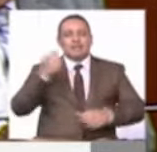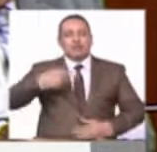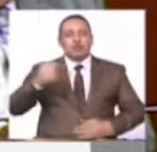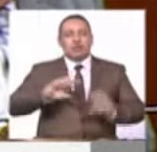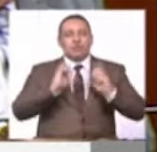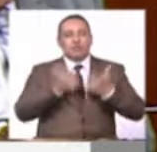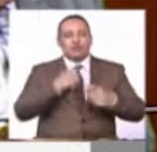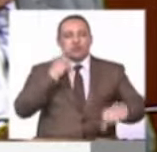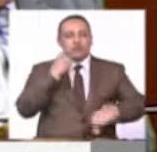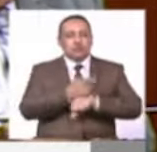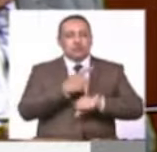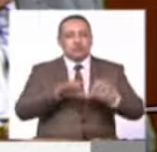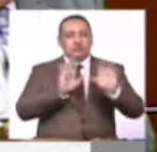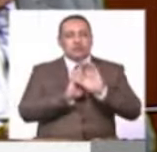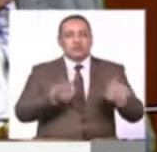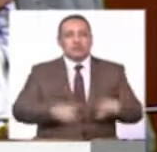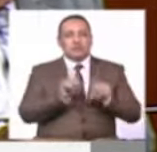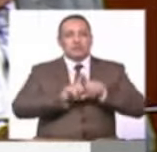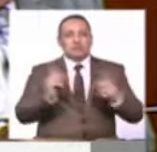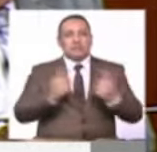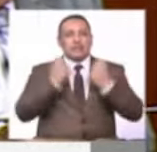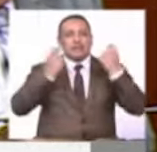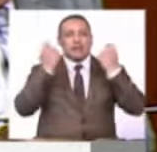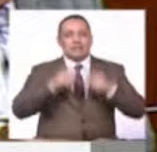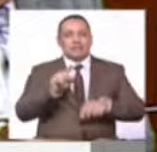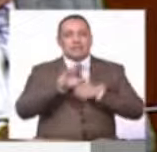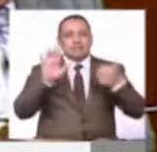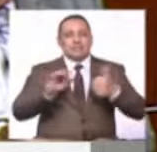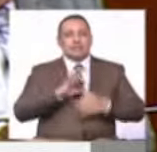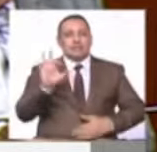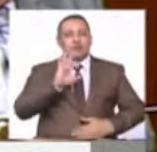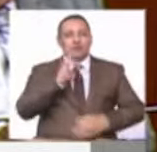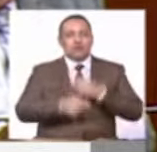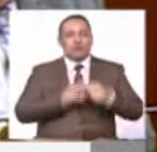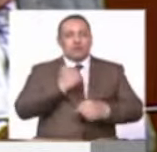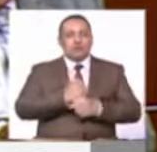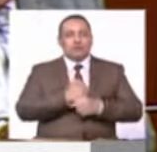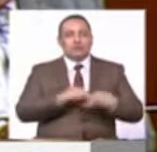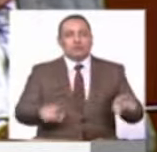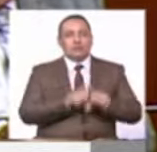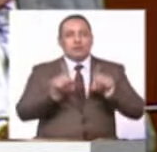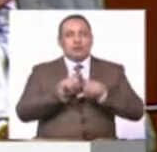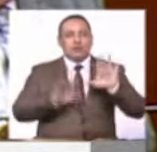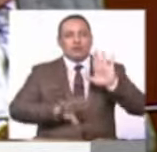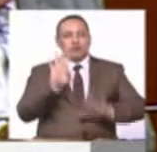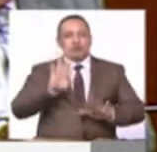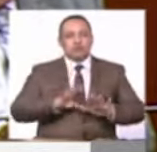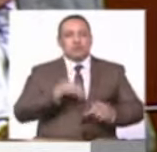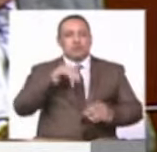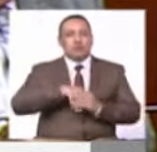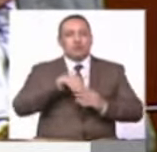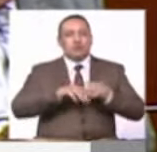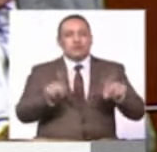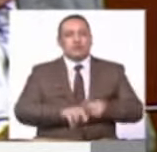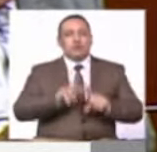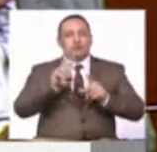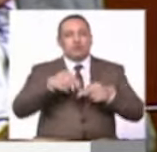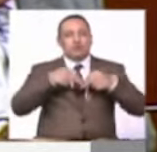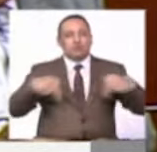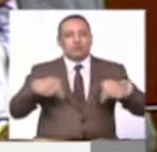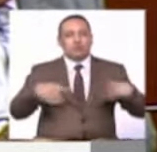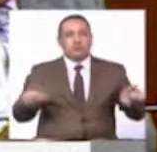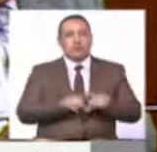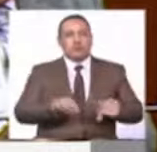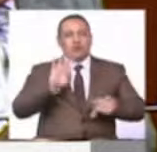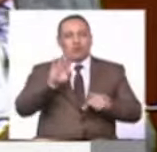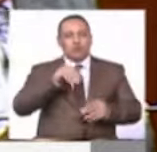acusaciones constitucionales celebrada el día 16 de febrero del presente año con 14 votos a favor dos votos en abstención y